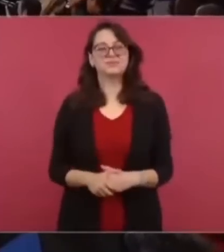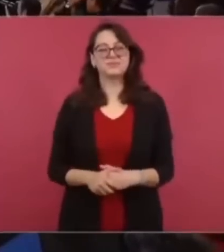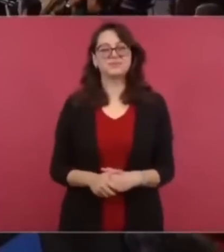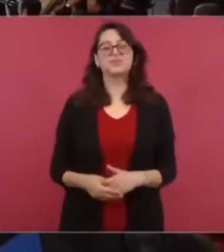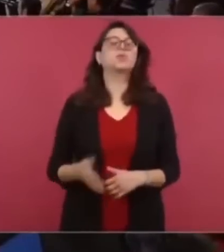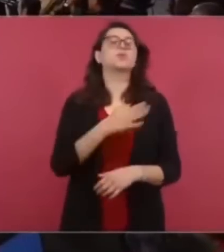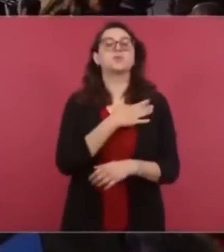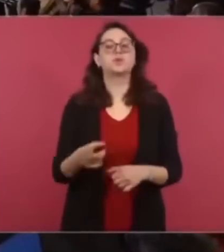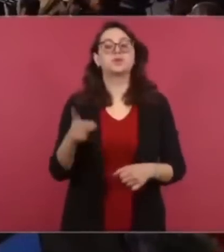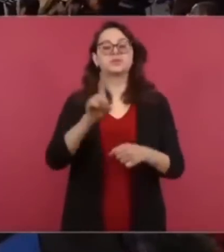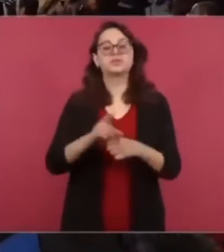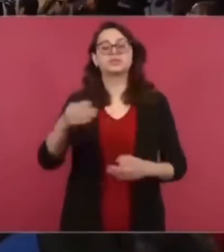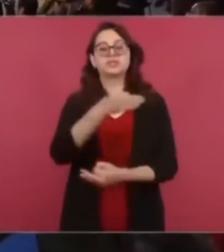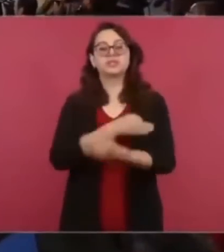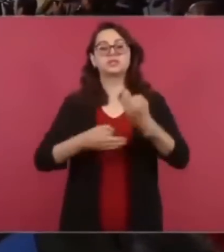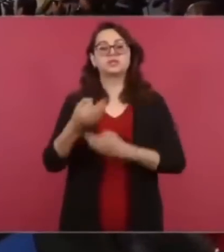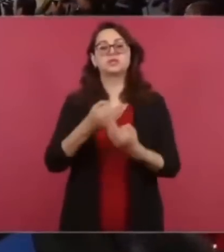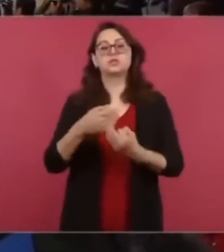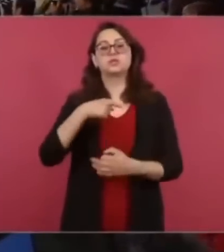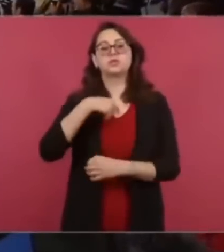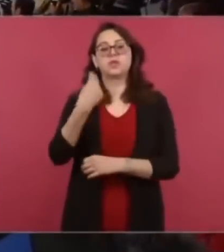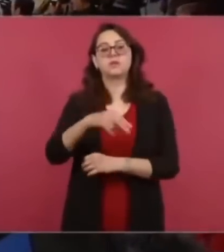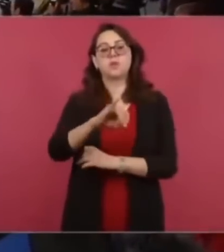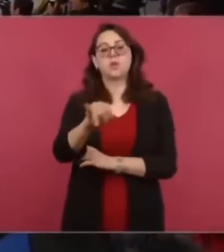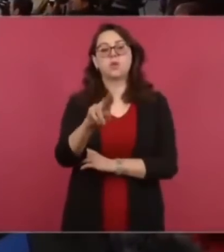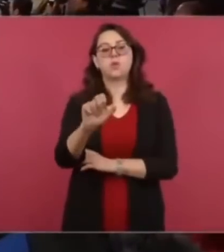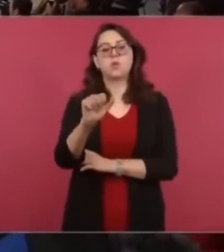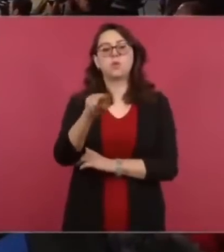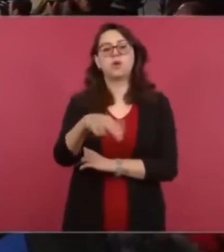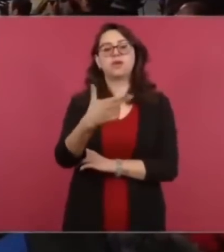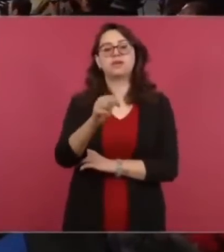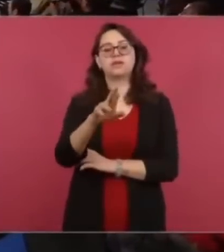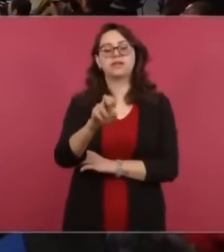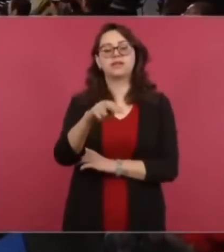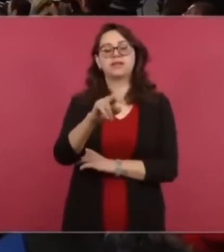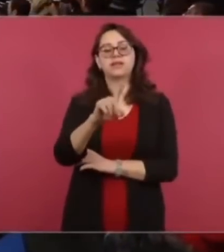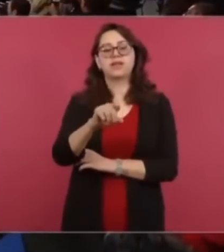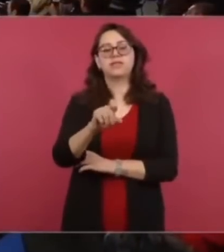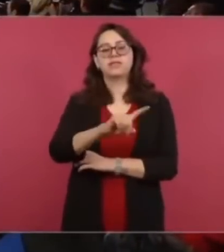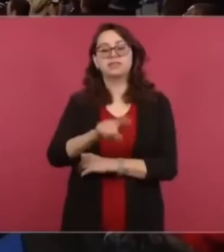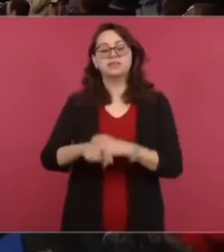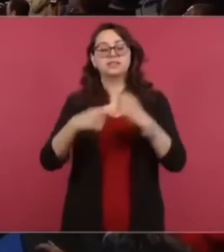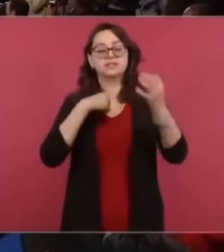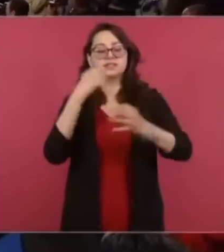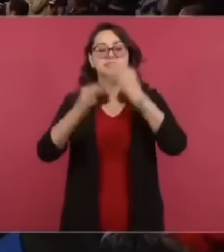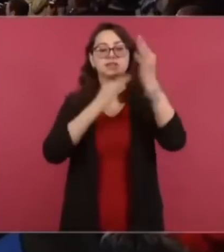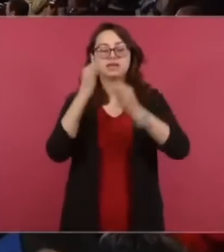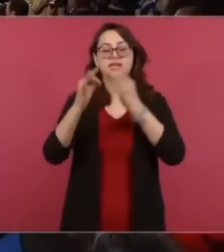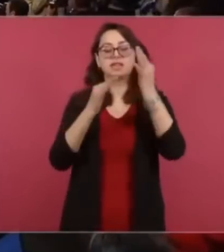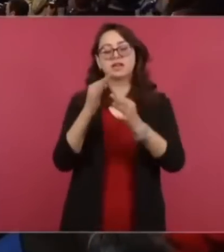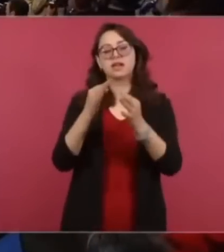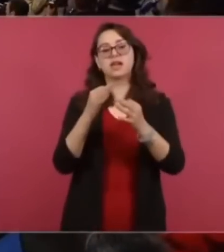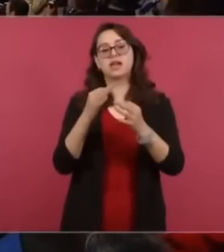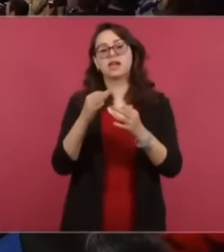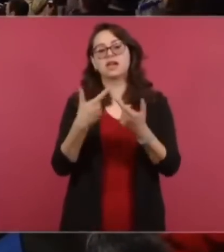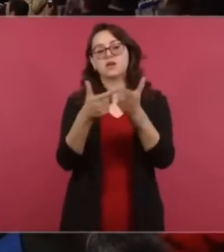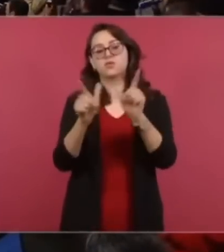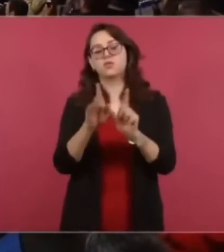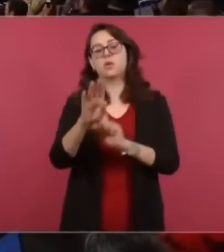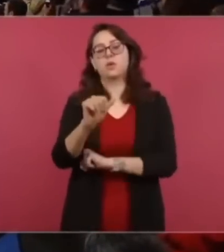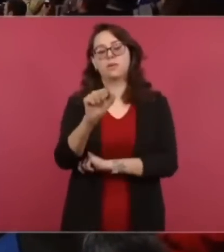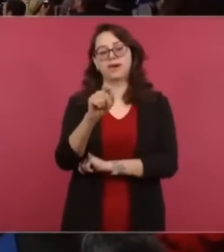Buenos días a todos. Juan Hernández de Diario Basta, de Grupo Cantón, Tabasco hoy, Campeche hoy y Quintana Roo